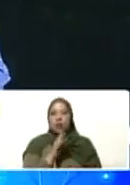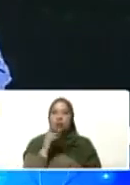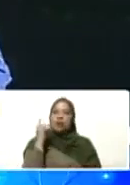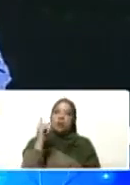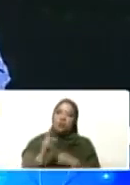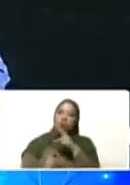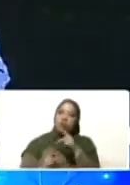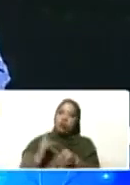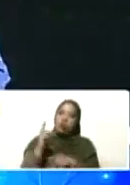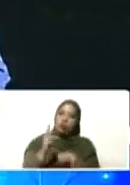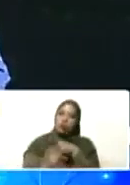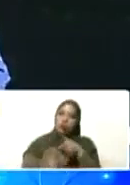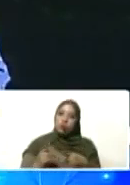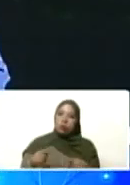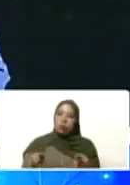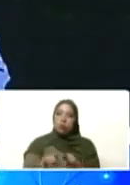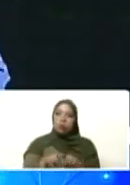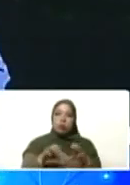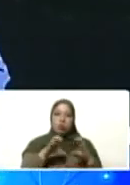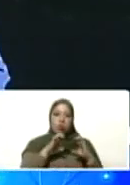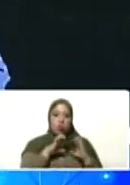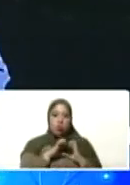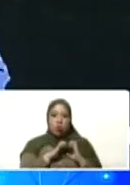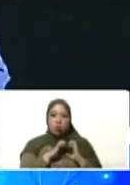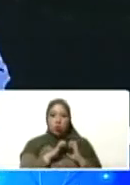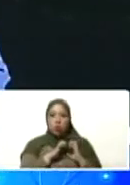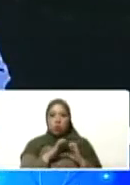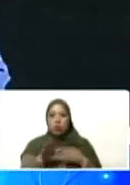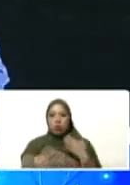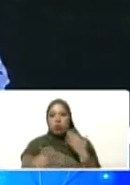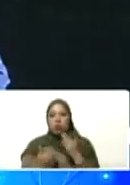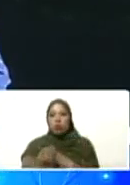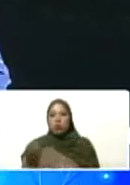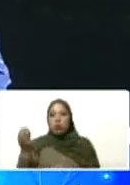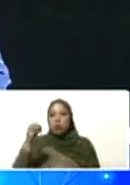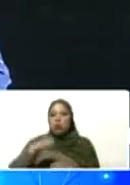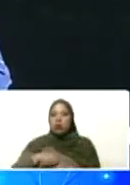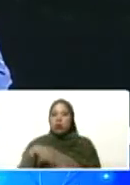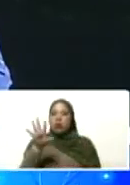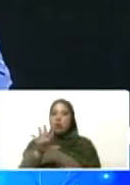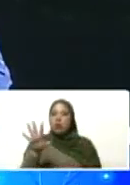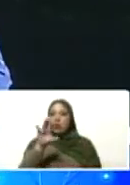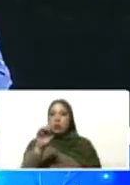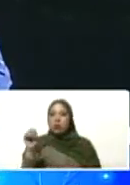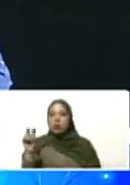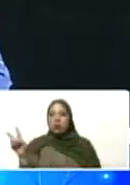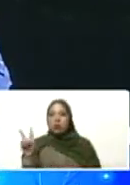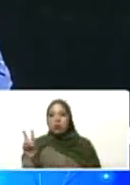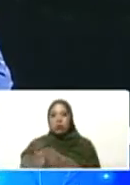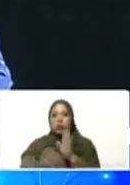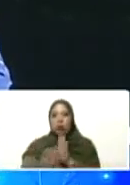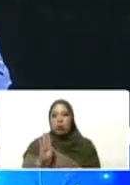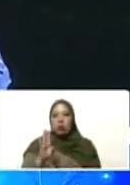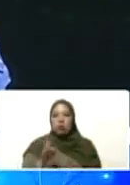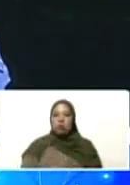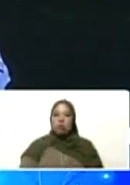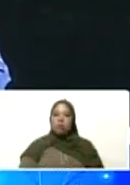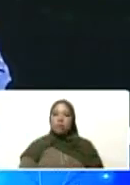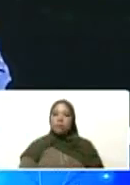producción desde el corazón del centro oriente del país. Nos vamos